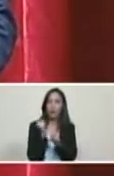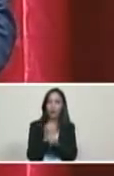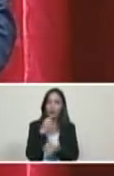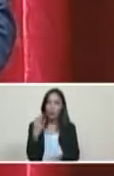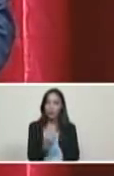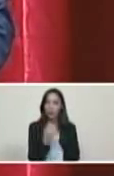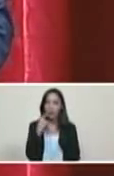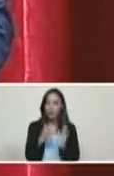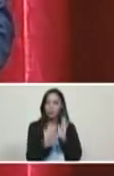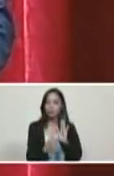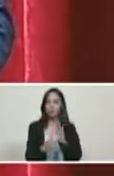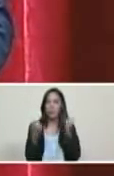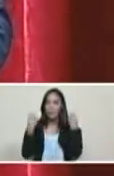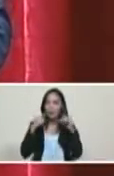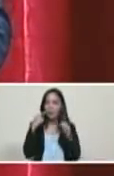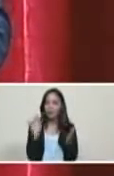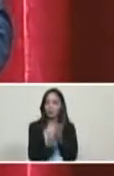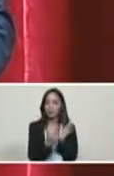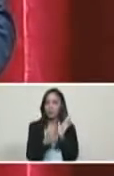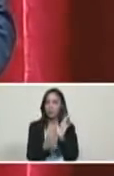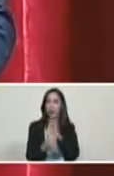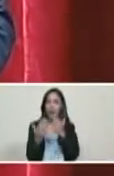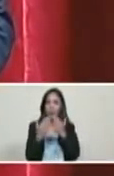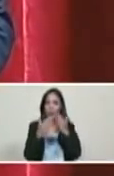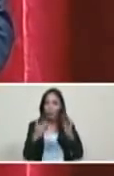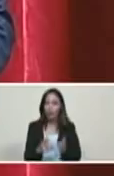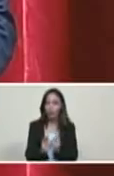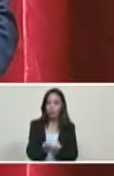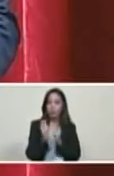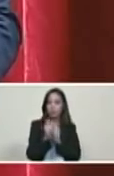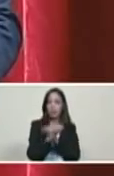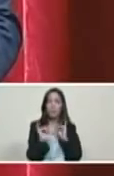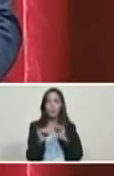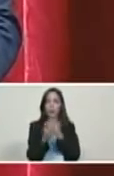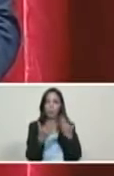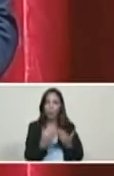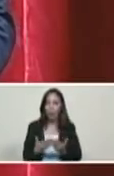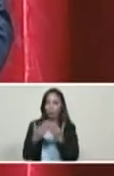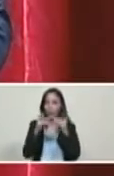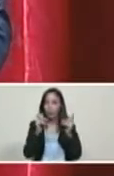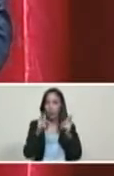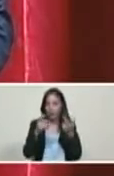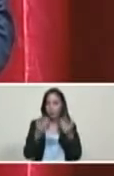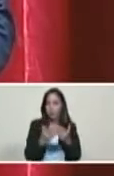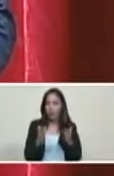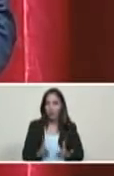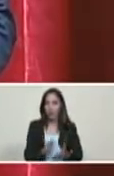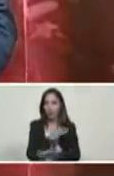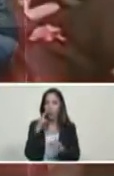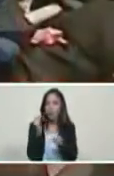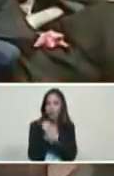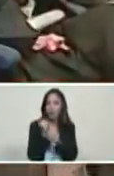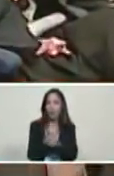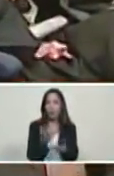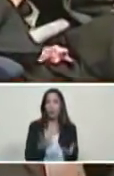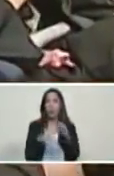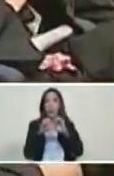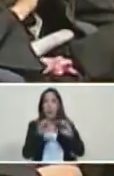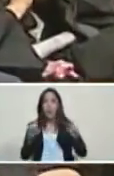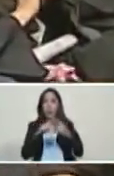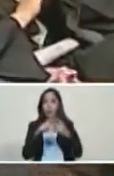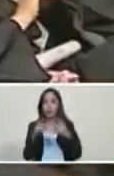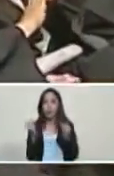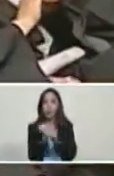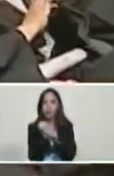tener un resultado práctico en el estudiante, en el habitante del país. Debe ir a la acción. Educación,